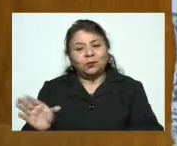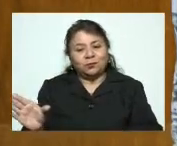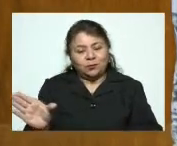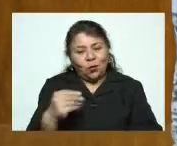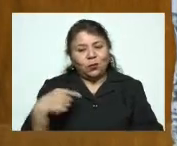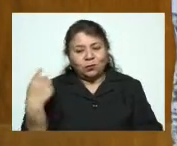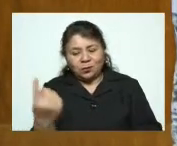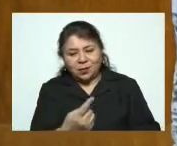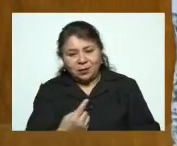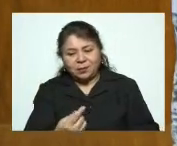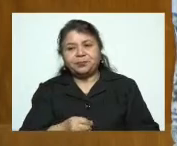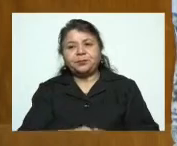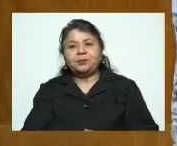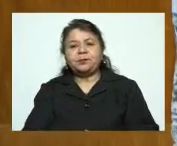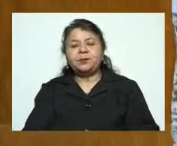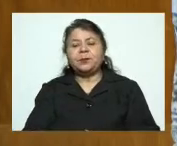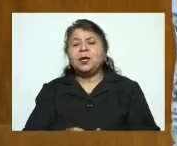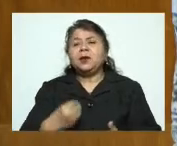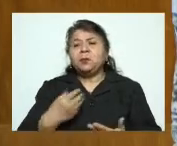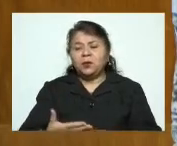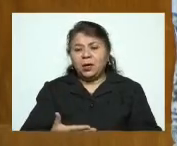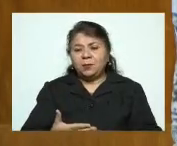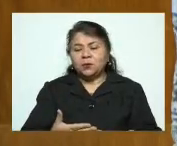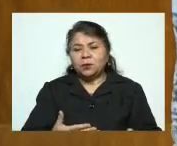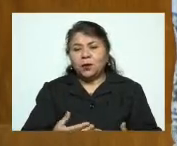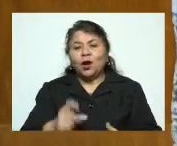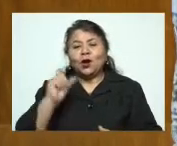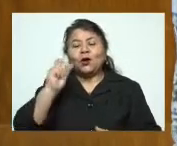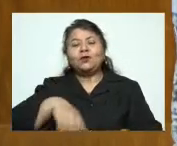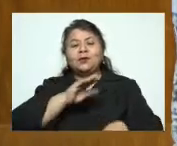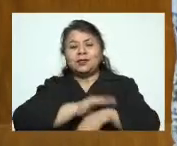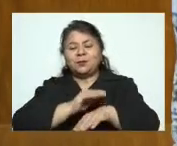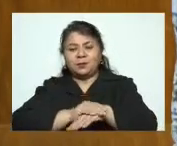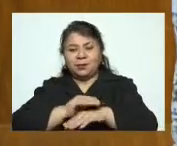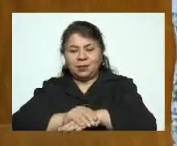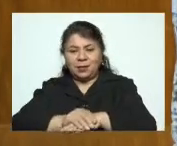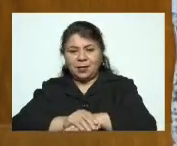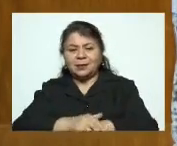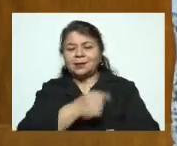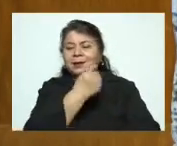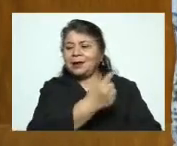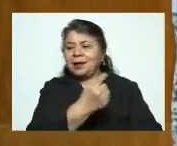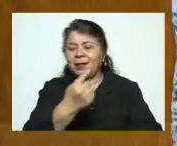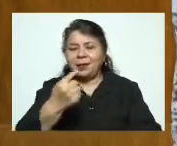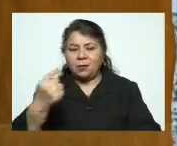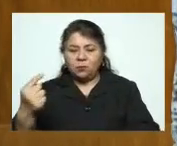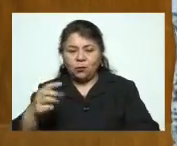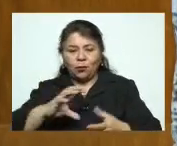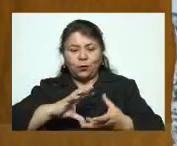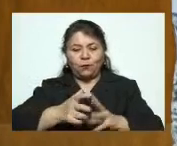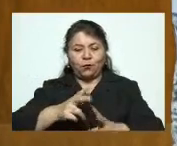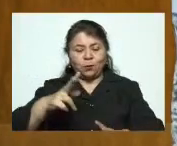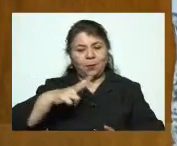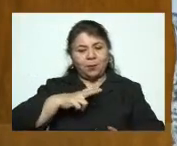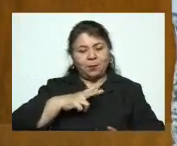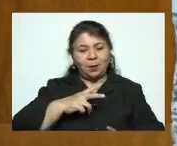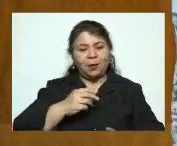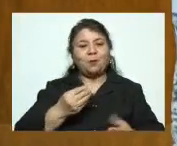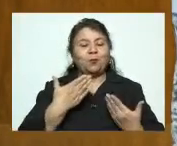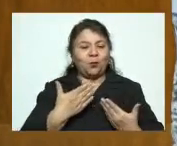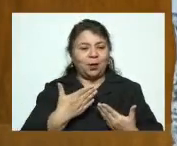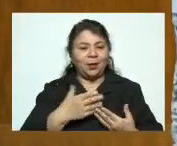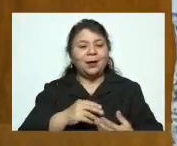donde jugará más que nunca la responsabilidad que cada uno, de manera personal, pueda poner al servicio del otro.